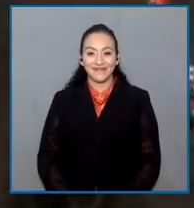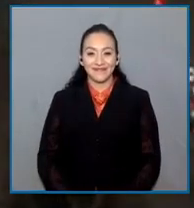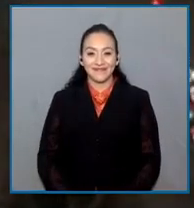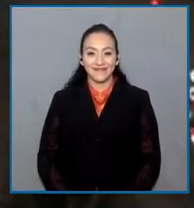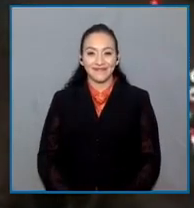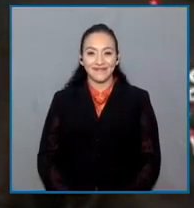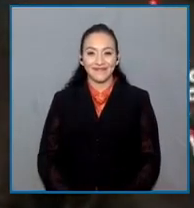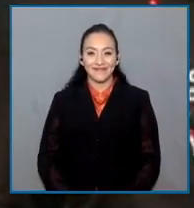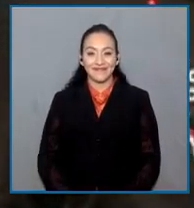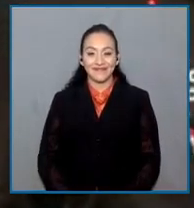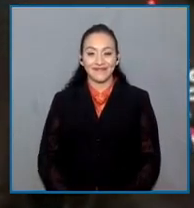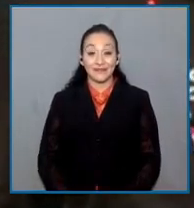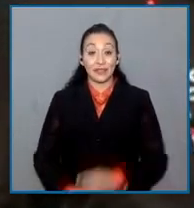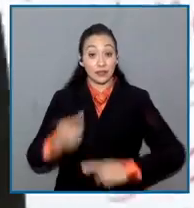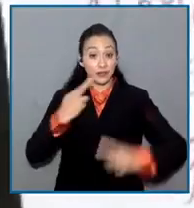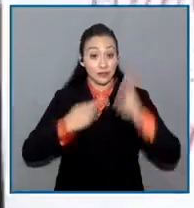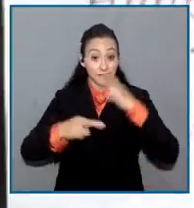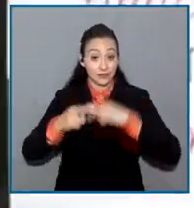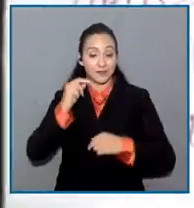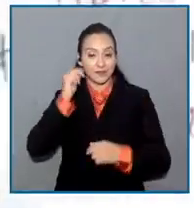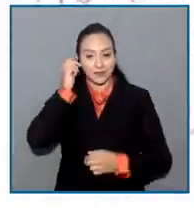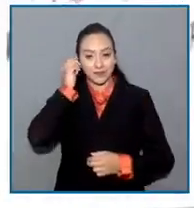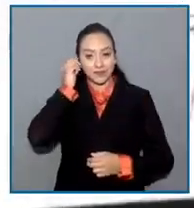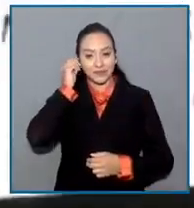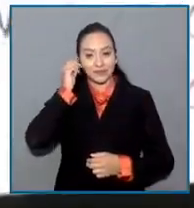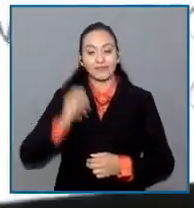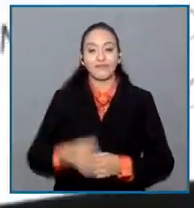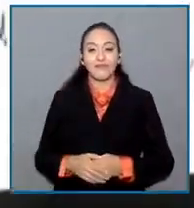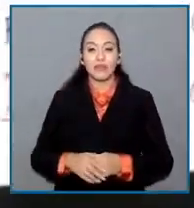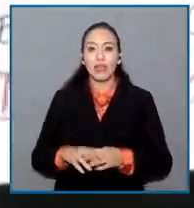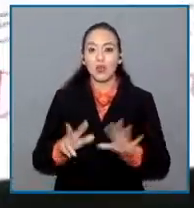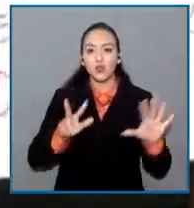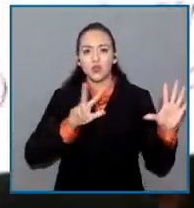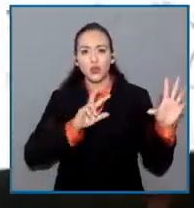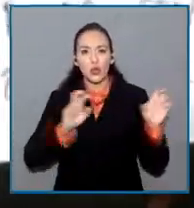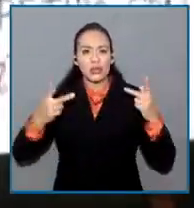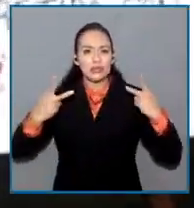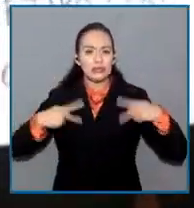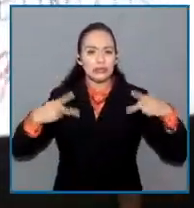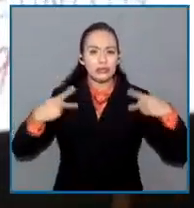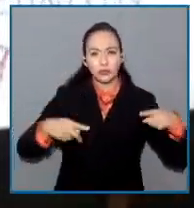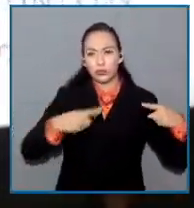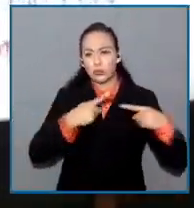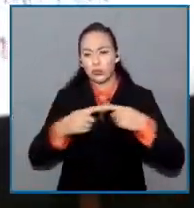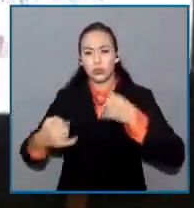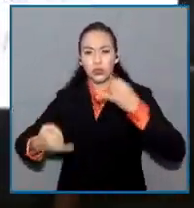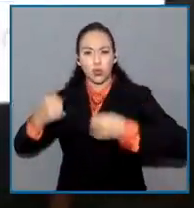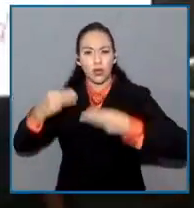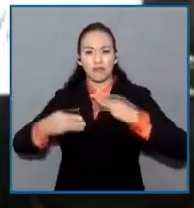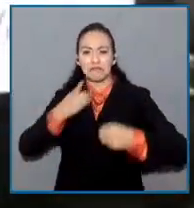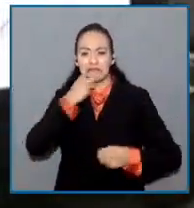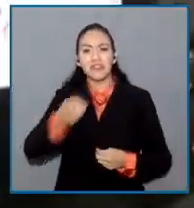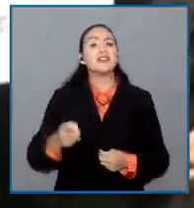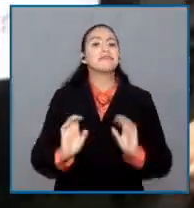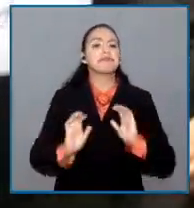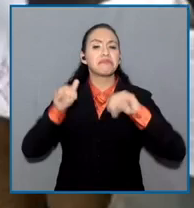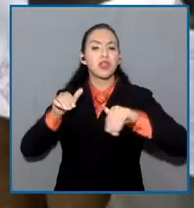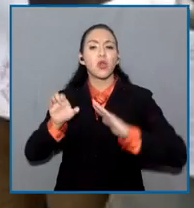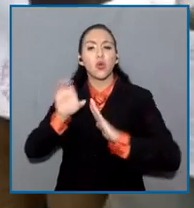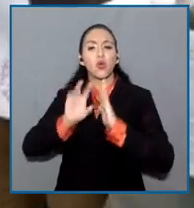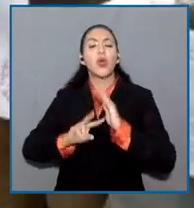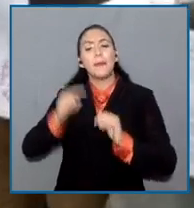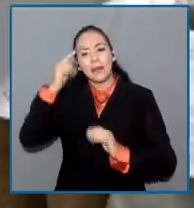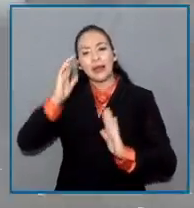Al regresar, más de 800 personas juzgadoras declinan a participar en los comicios de